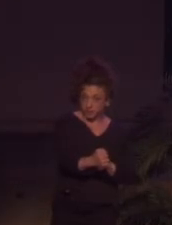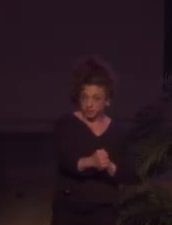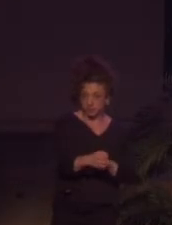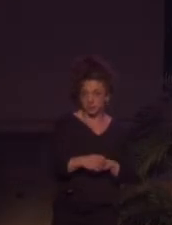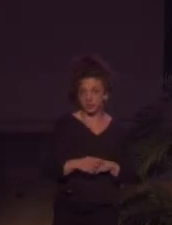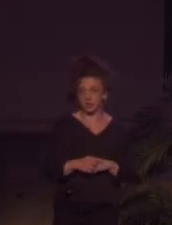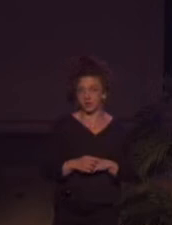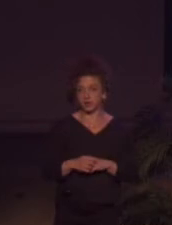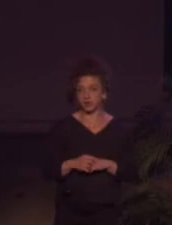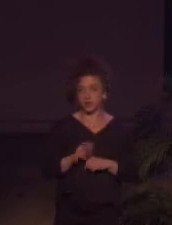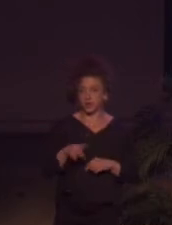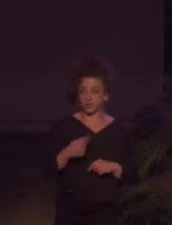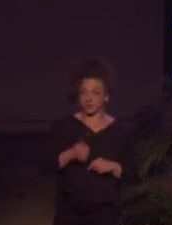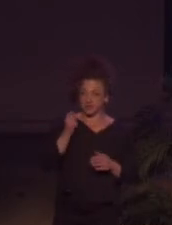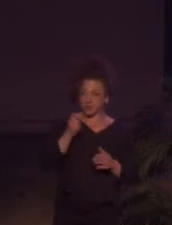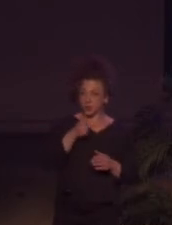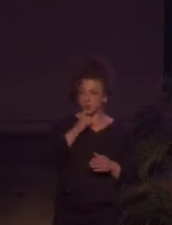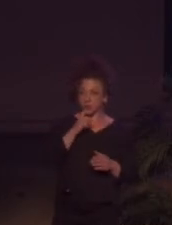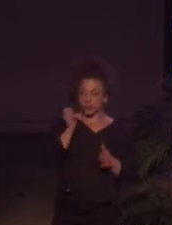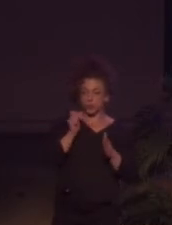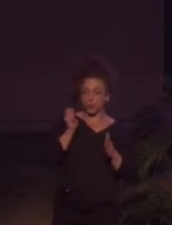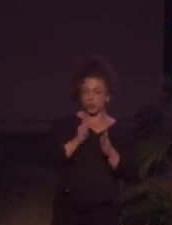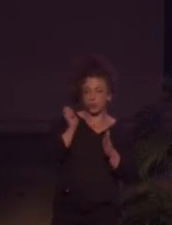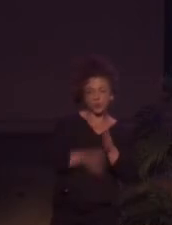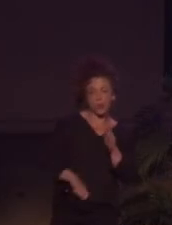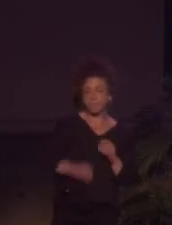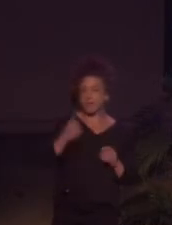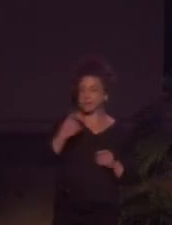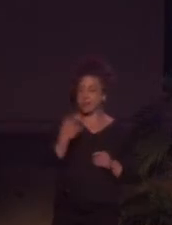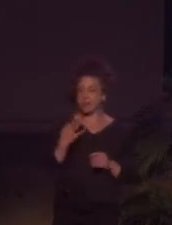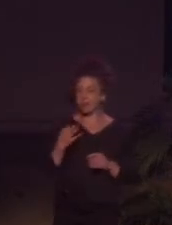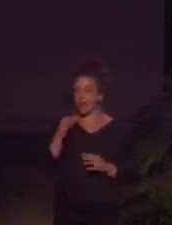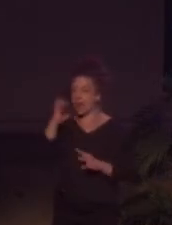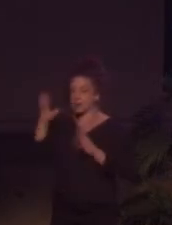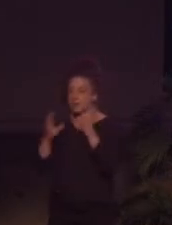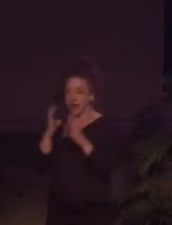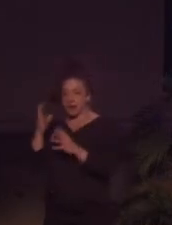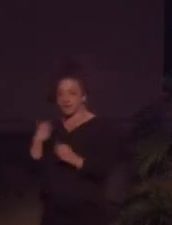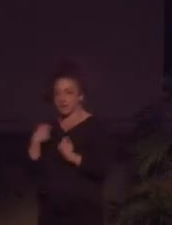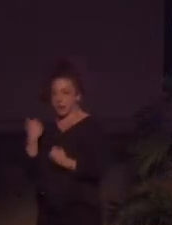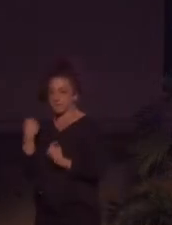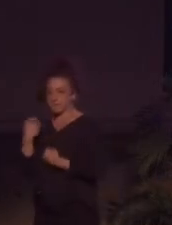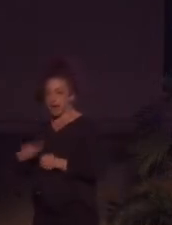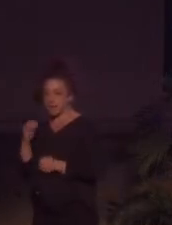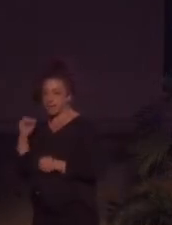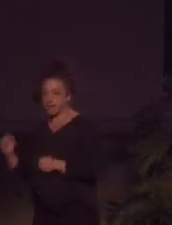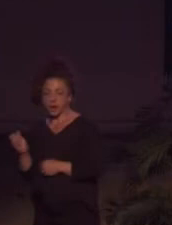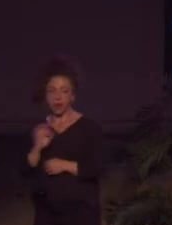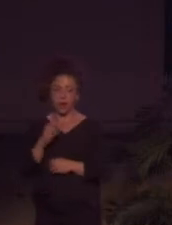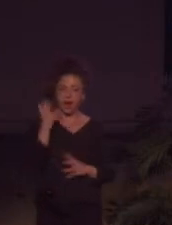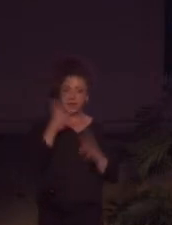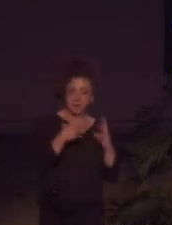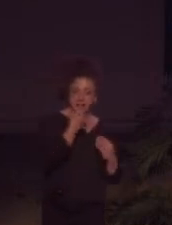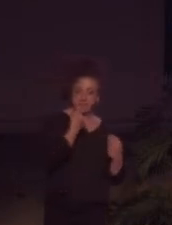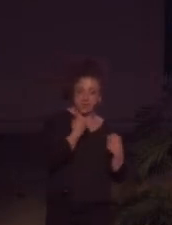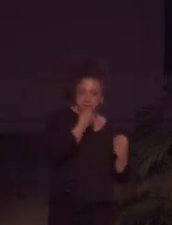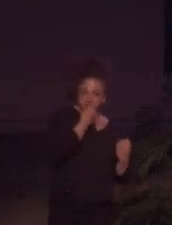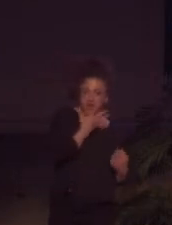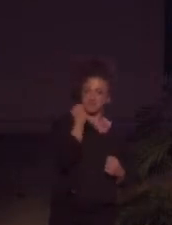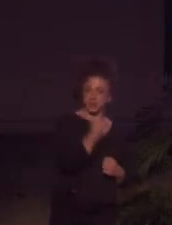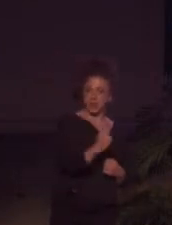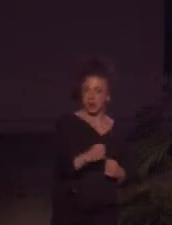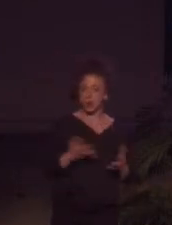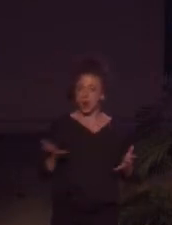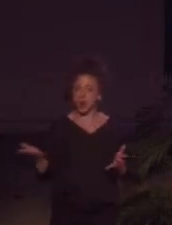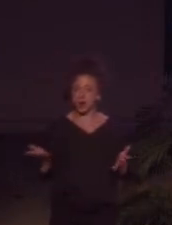tiene una vida buena. Creo que todavía es como más chungo, ¿no? O sea, ese animalito que en vez de 3 años podría vivir 15,